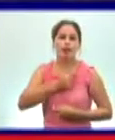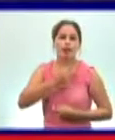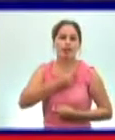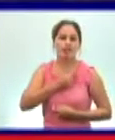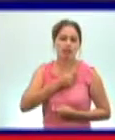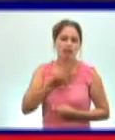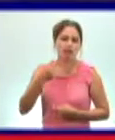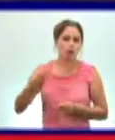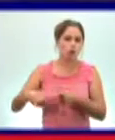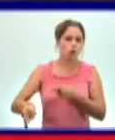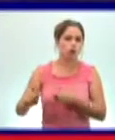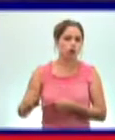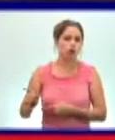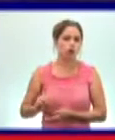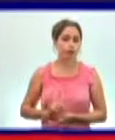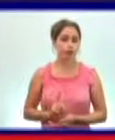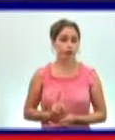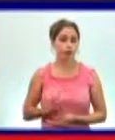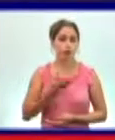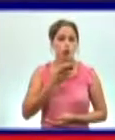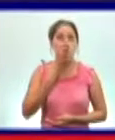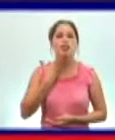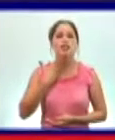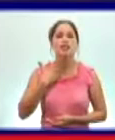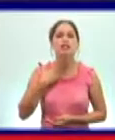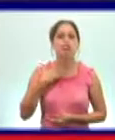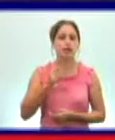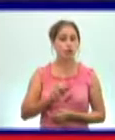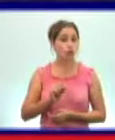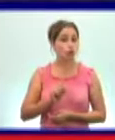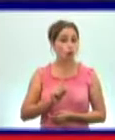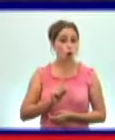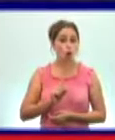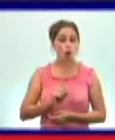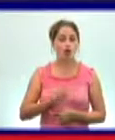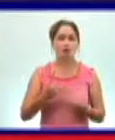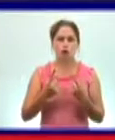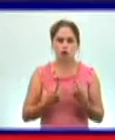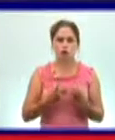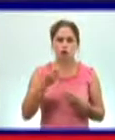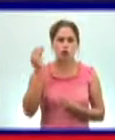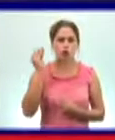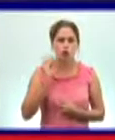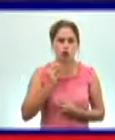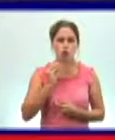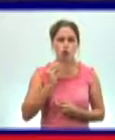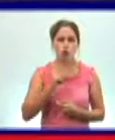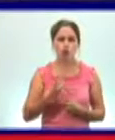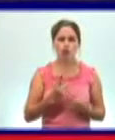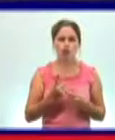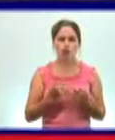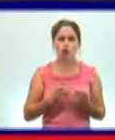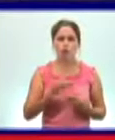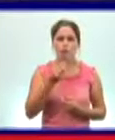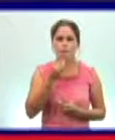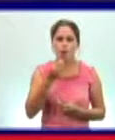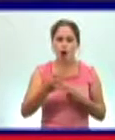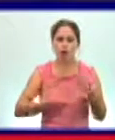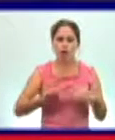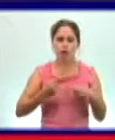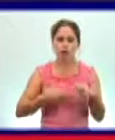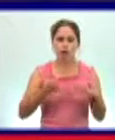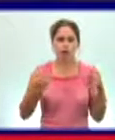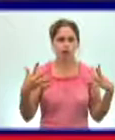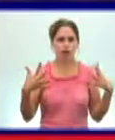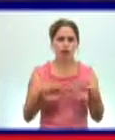deber con el deseo, y así estoy seguro de ser útil. Esa es la utilidad martiana, la relación entre el deber y el desear. El